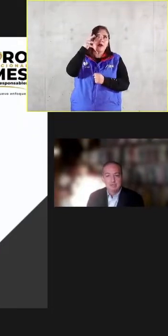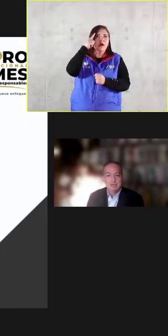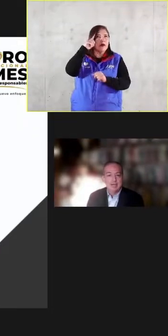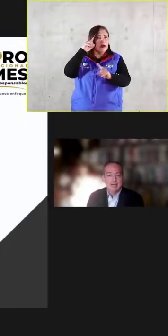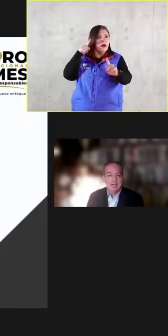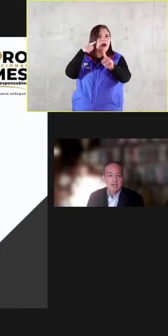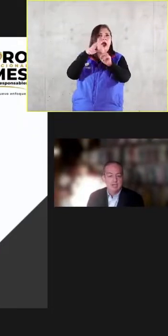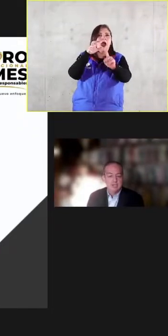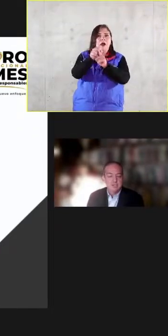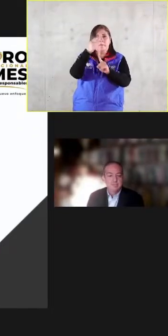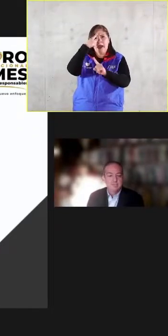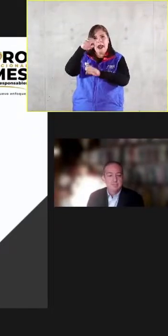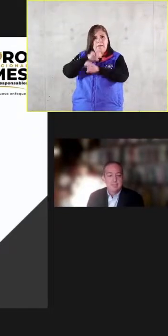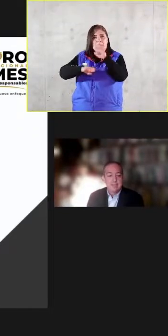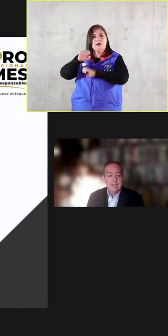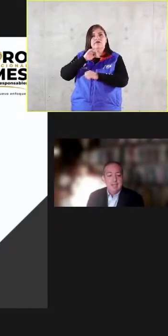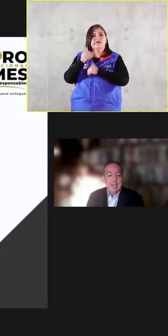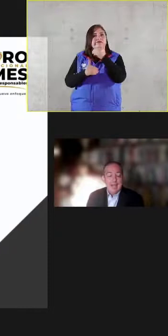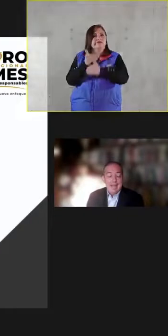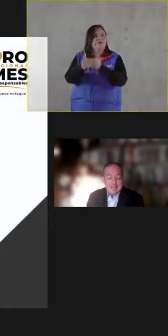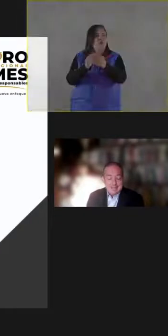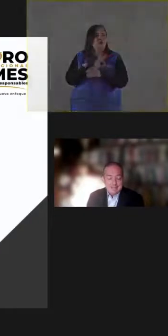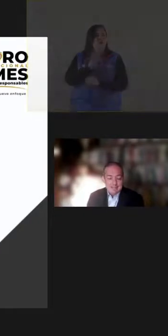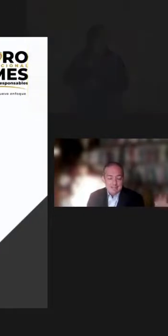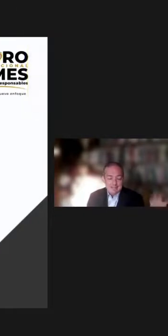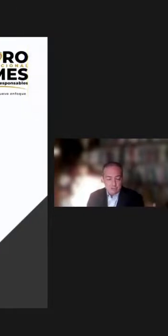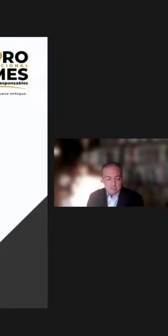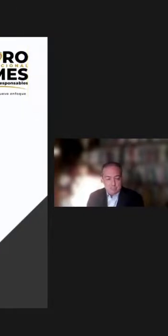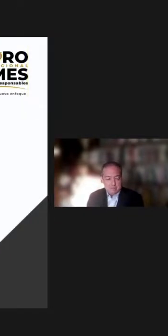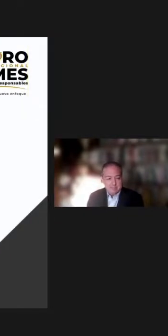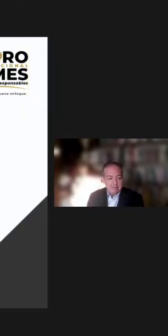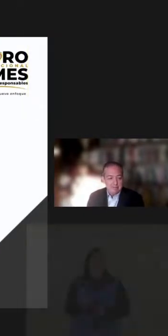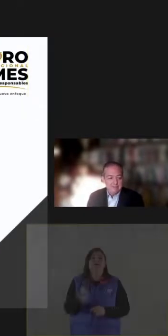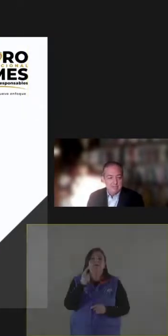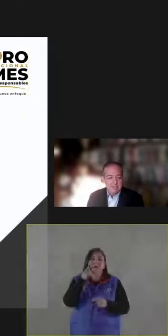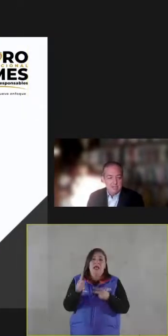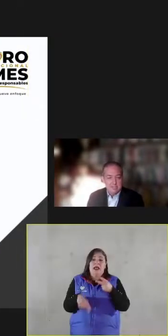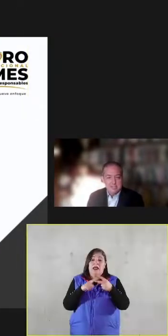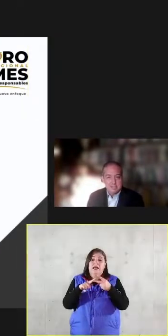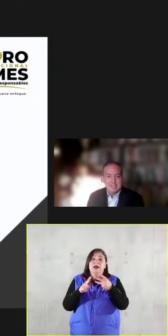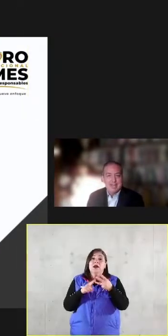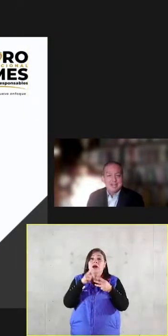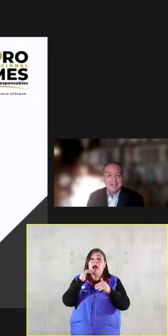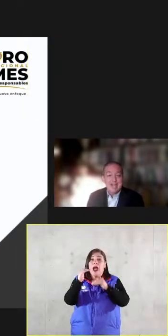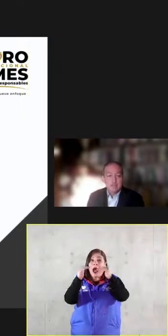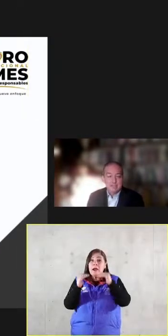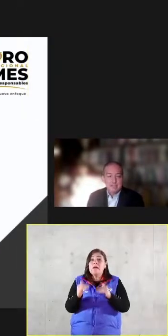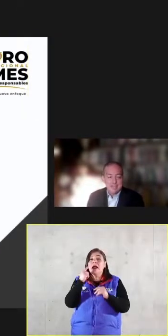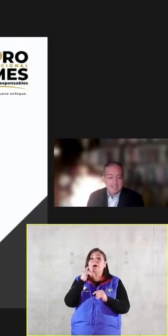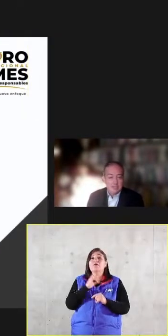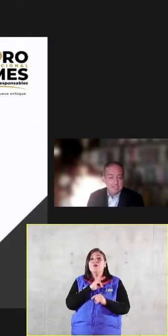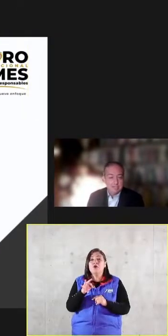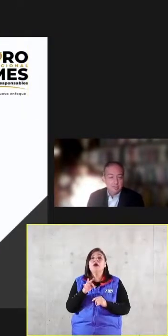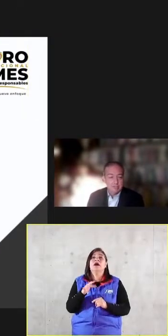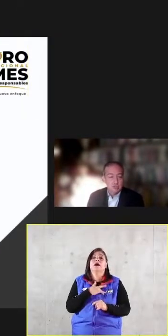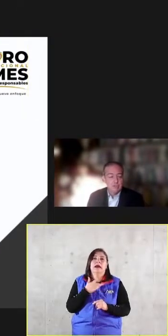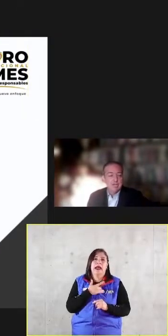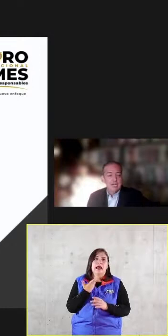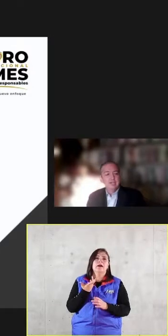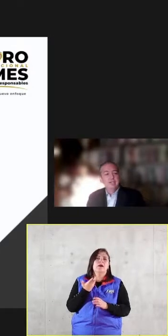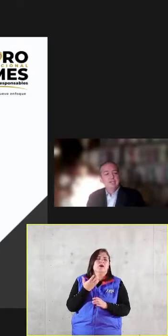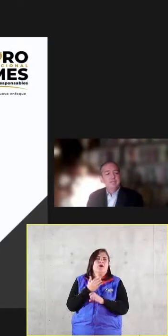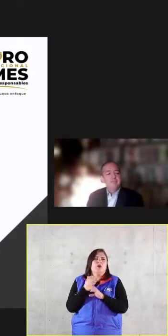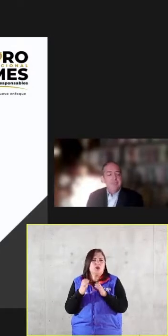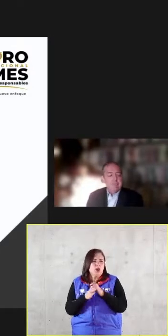imaginamos para la organización. En la base, las dos perspectivas inferiores representan las causas, aquello que sí podemos